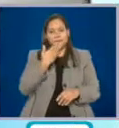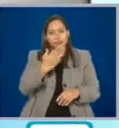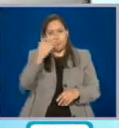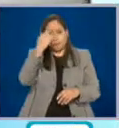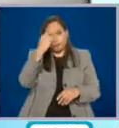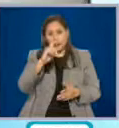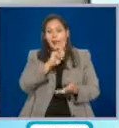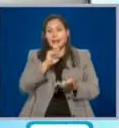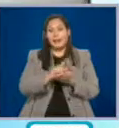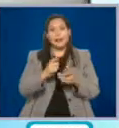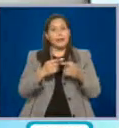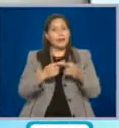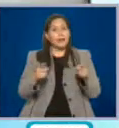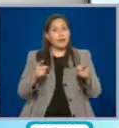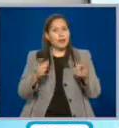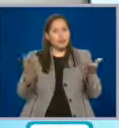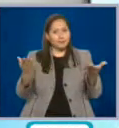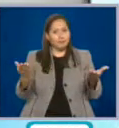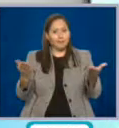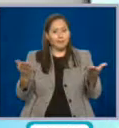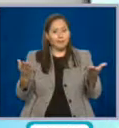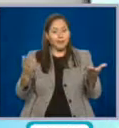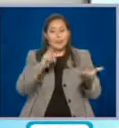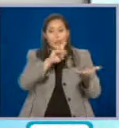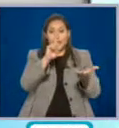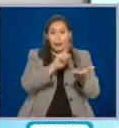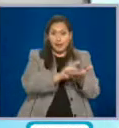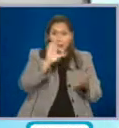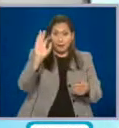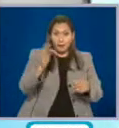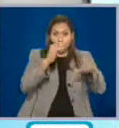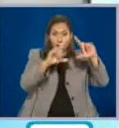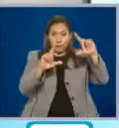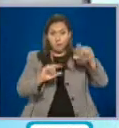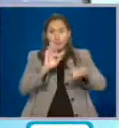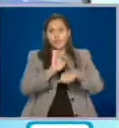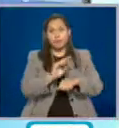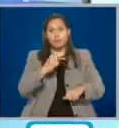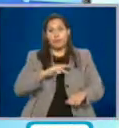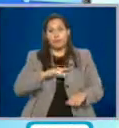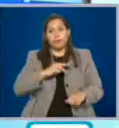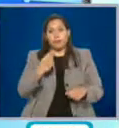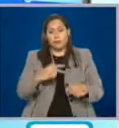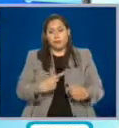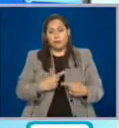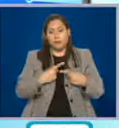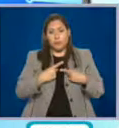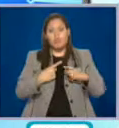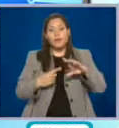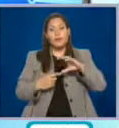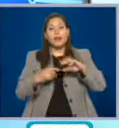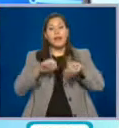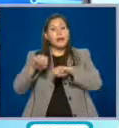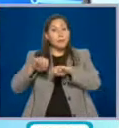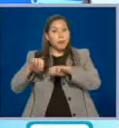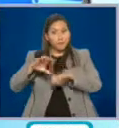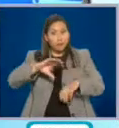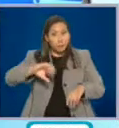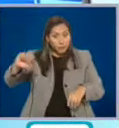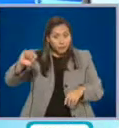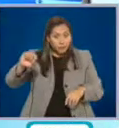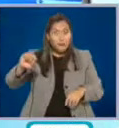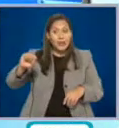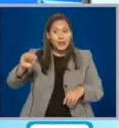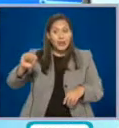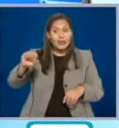leyes distintas. ¿Sí? La Ley Federal de Protección de Datos Personales en poder de particulares es una ley